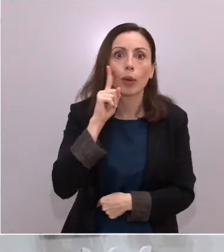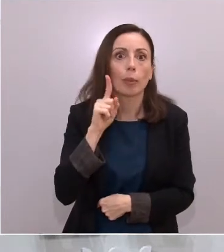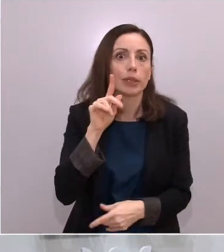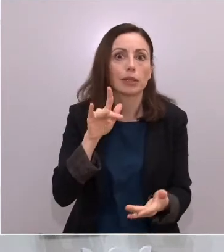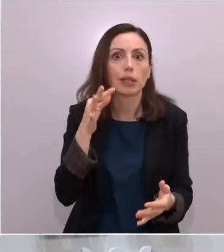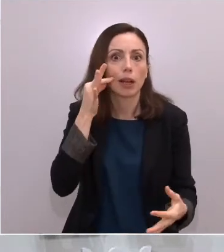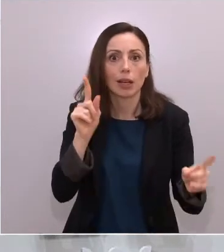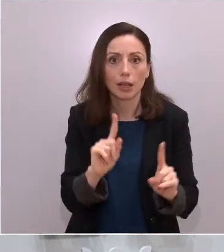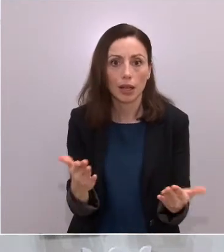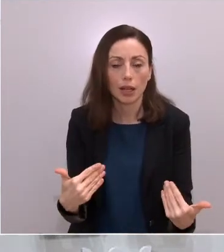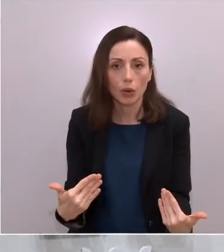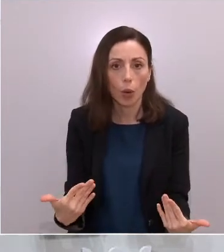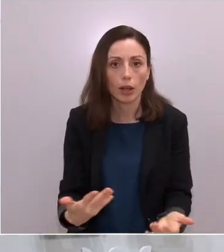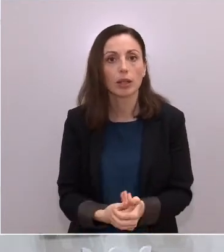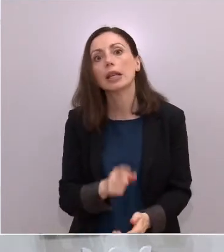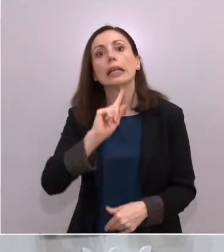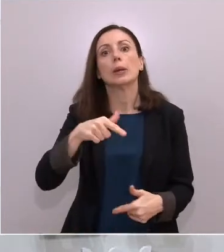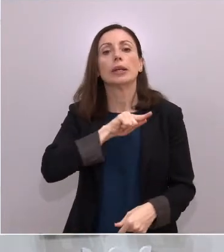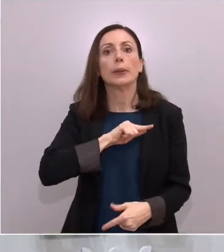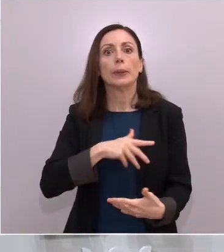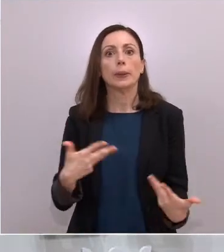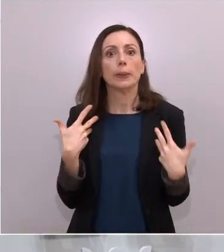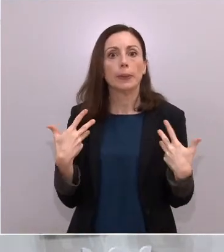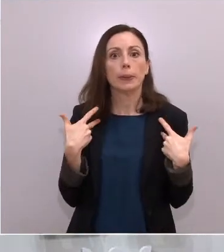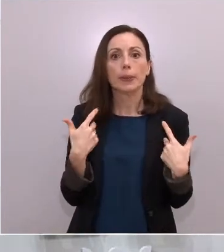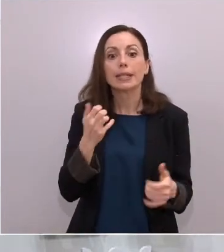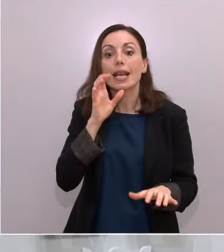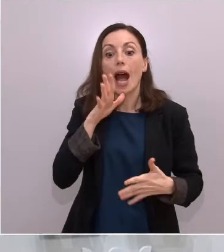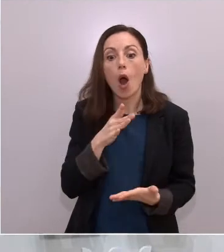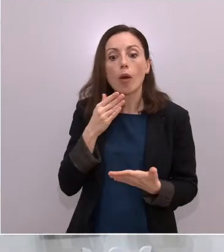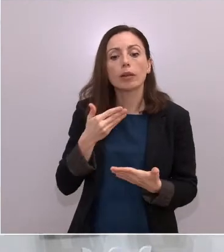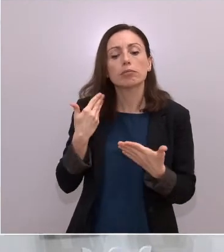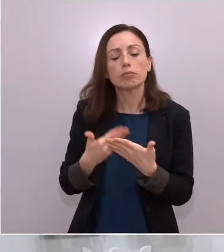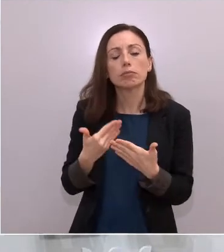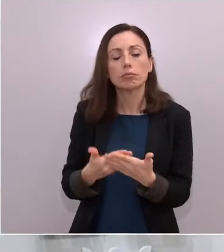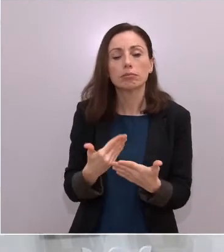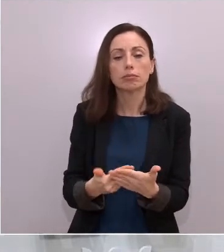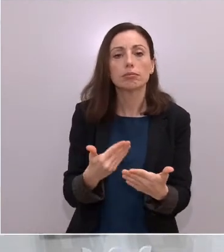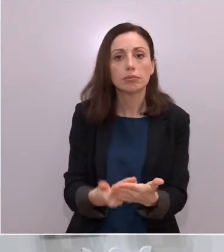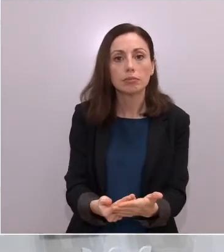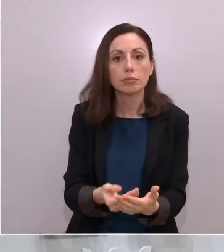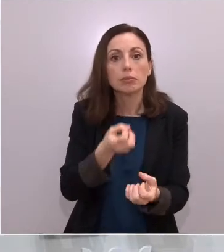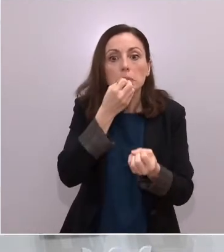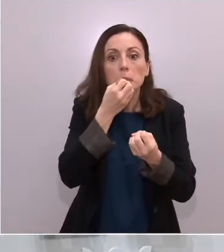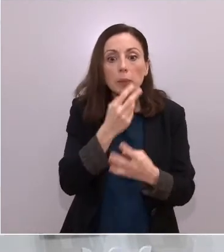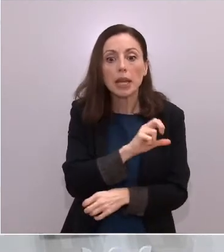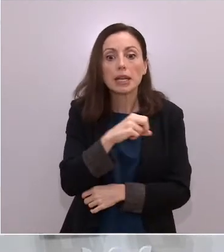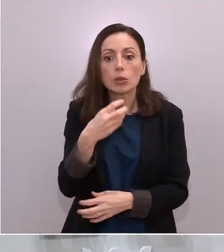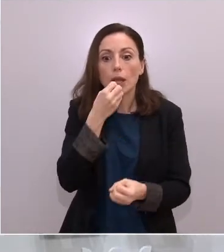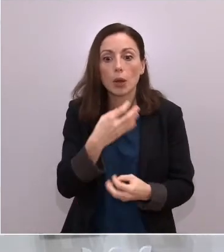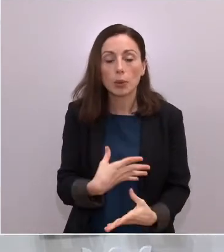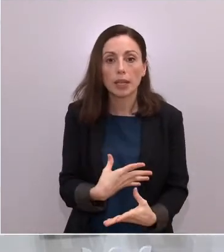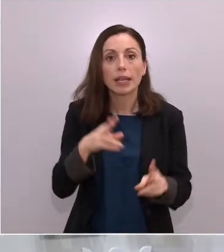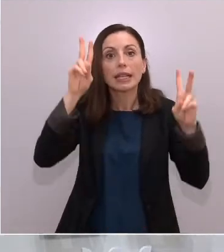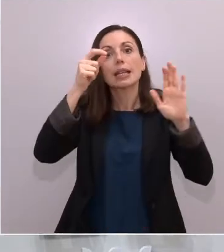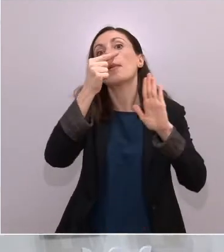paso a paso. Vamos a ver cómo evolucionamos y si durante estos días se comprueba que la incidencia está siendo la esperada, la incidencia de la